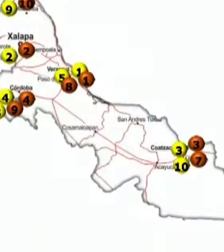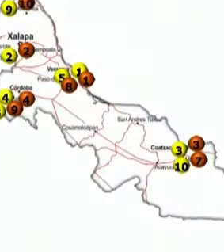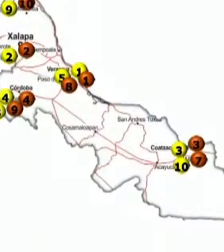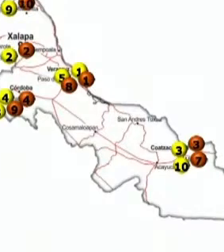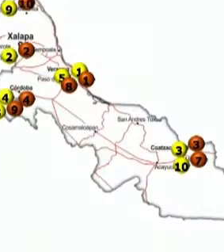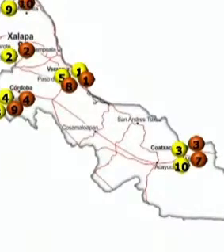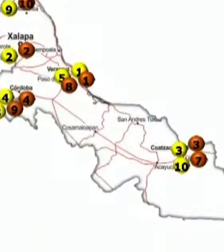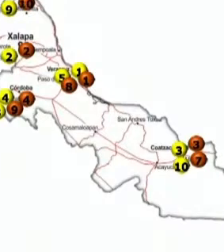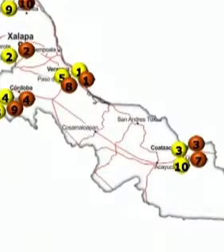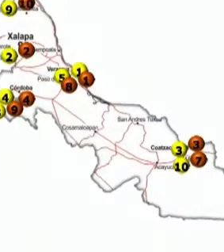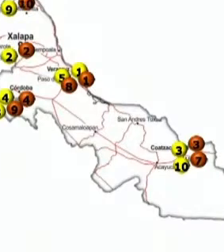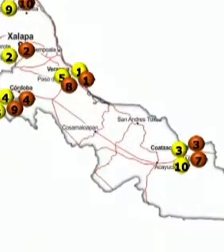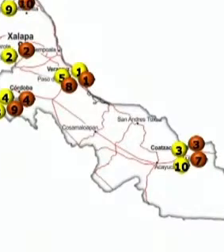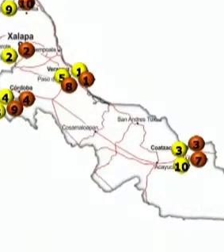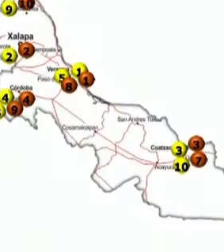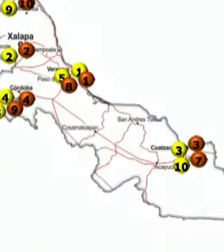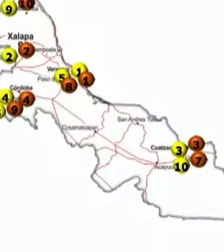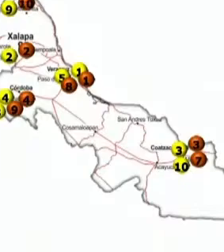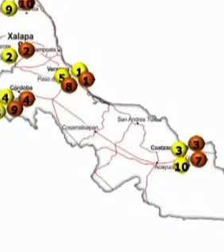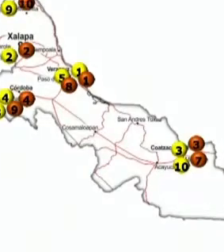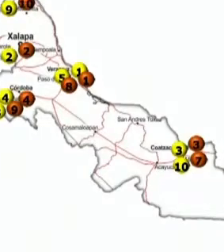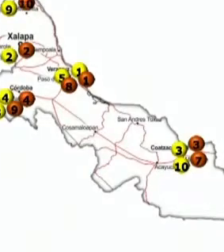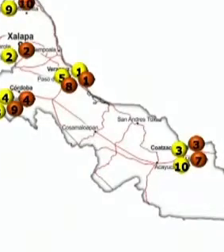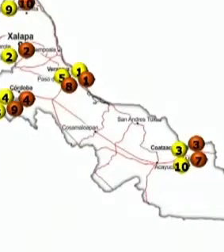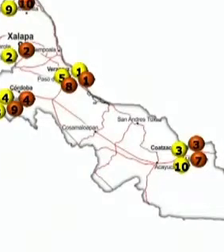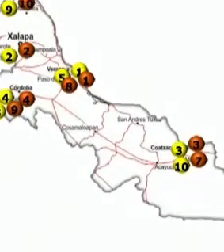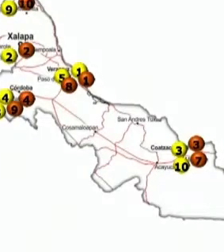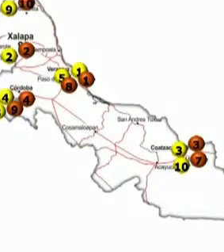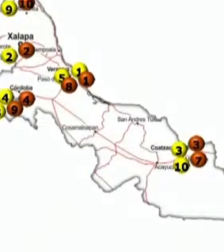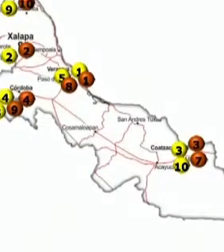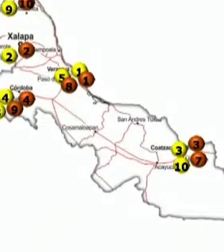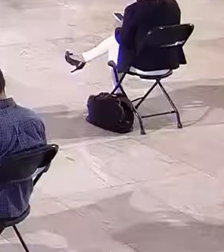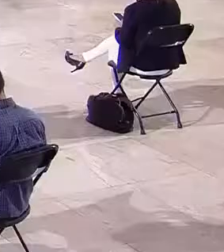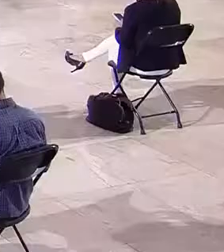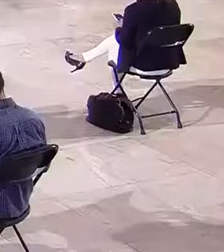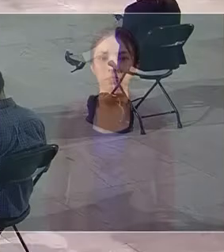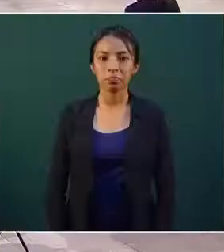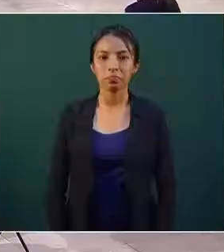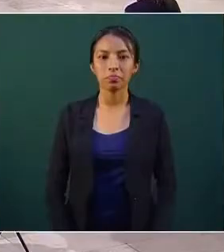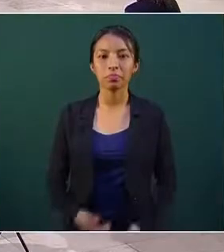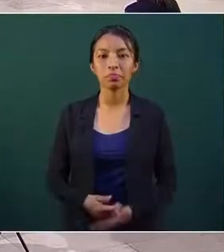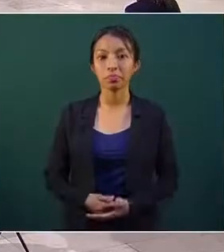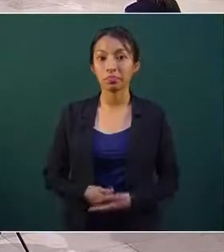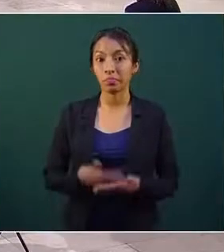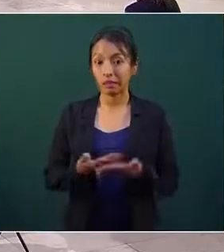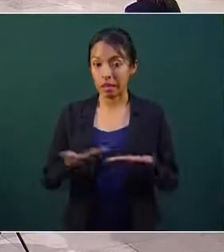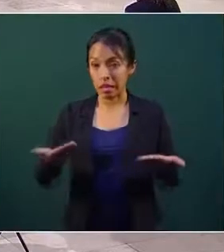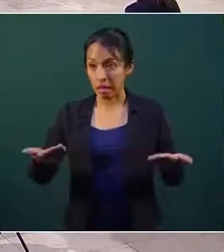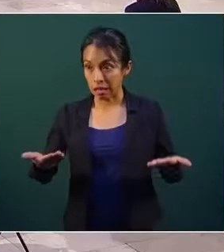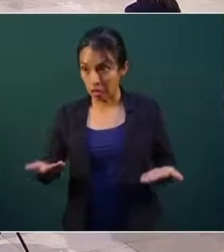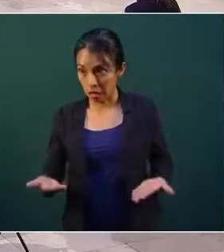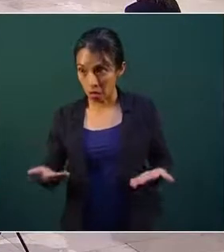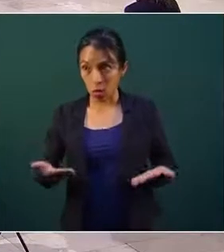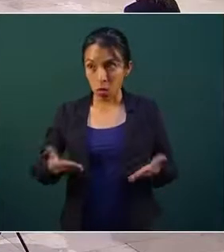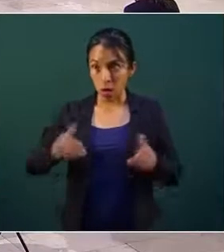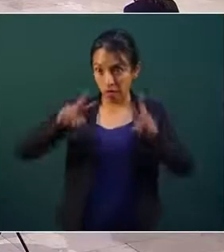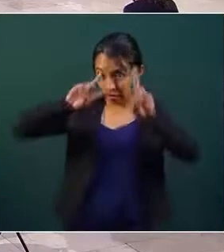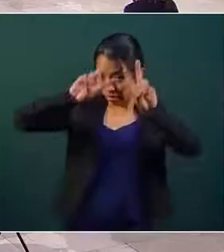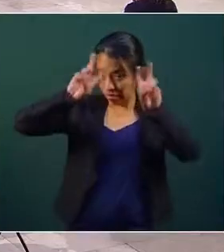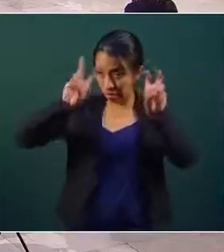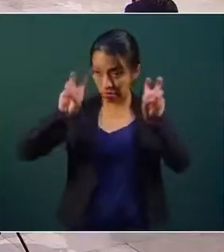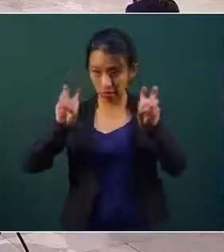Martínez de la Torre y Minatitlán son los que tienen mayor incidencia delictiva. En cuanto a la seguridad pública del